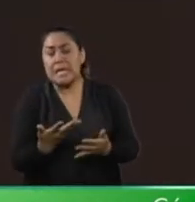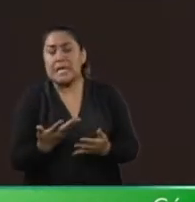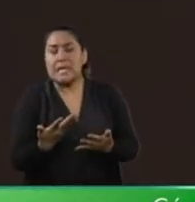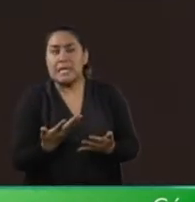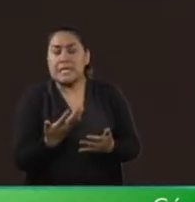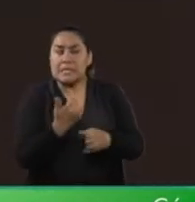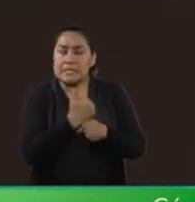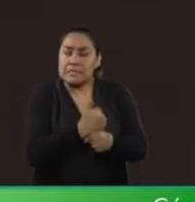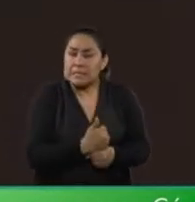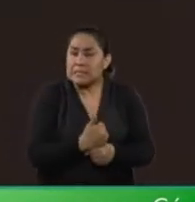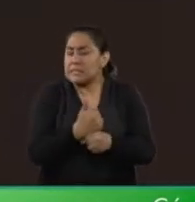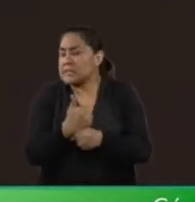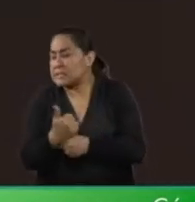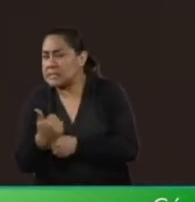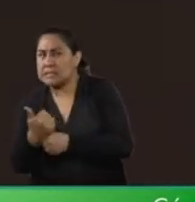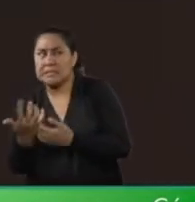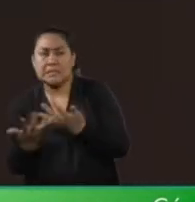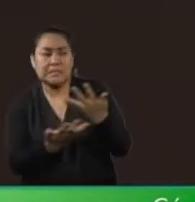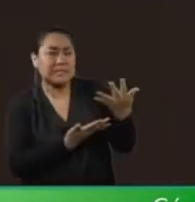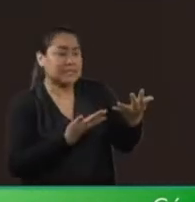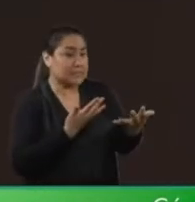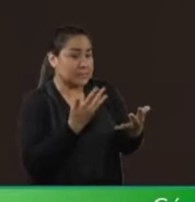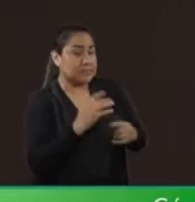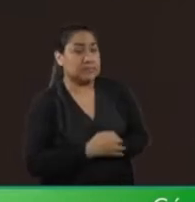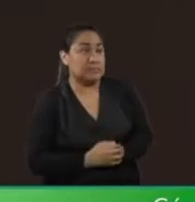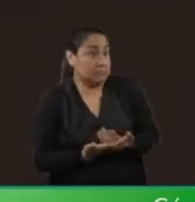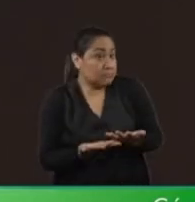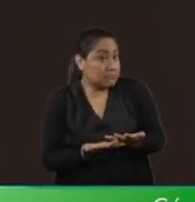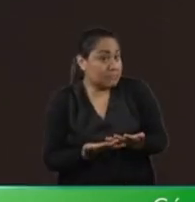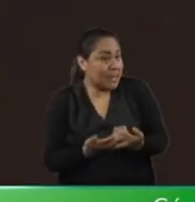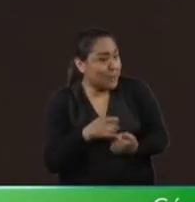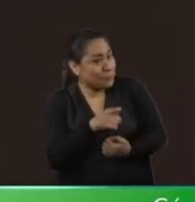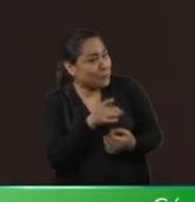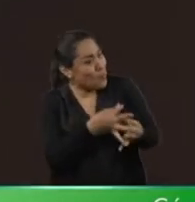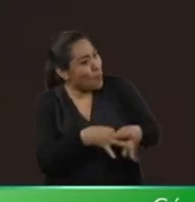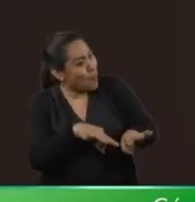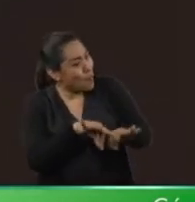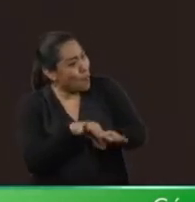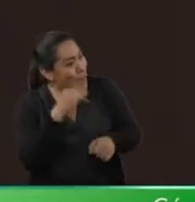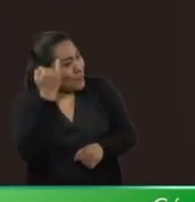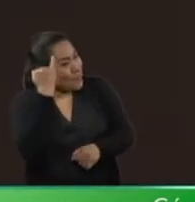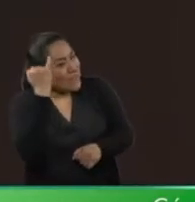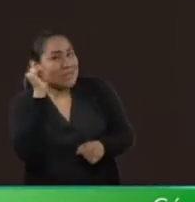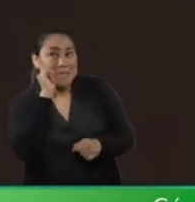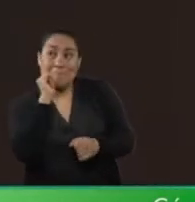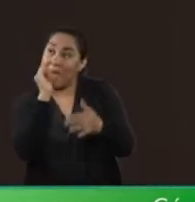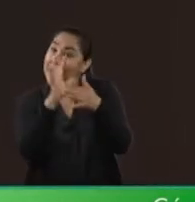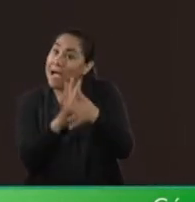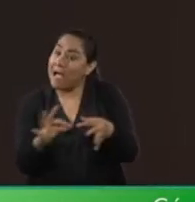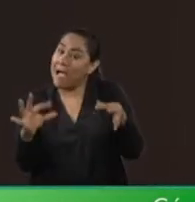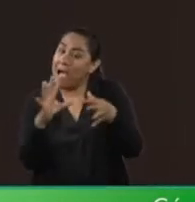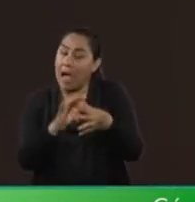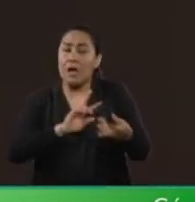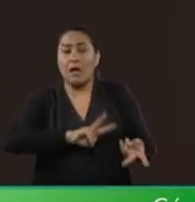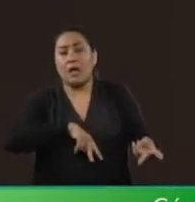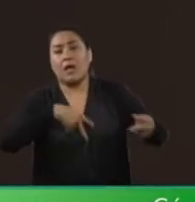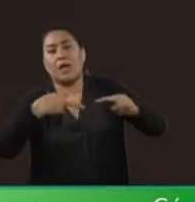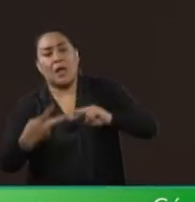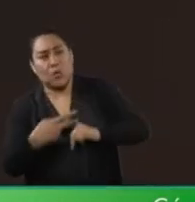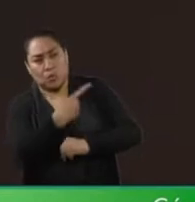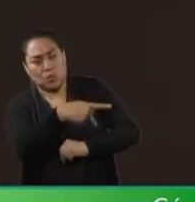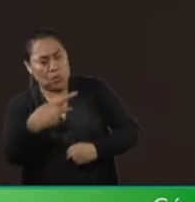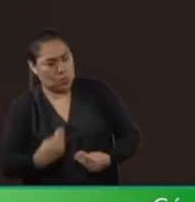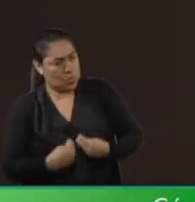en la eterna contradicción de ser enaltecidos simbólicamente y en los discursos, pero han vivido con su